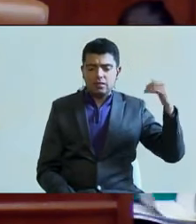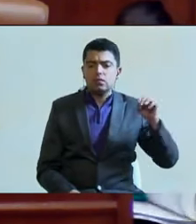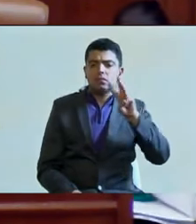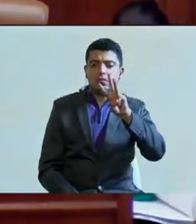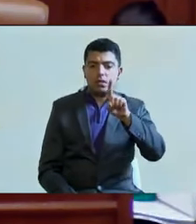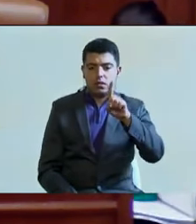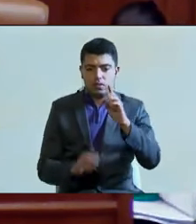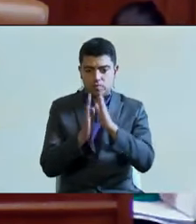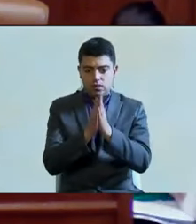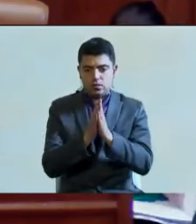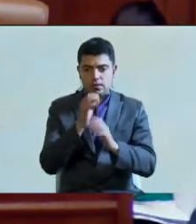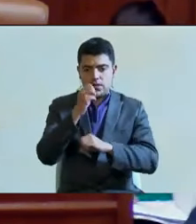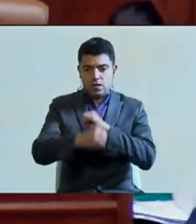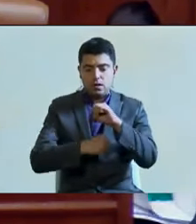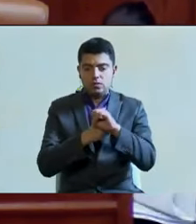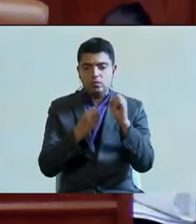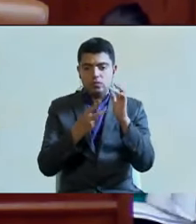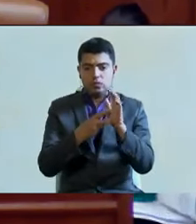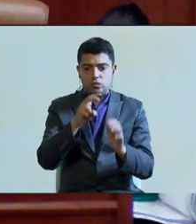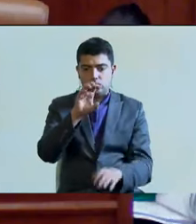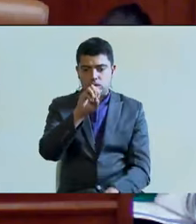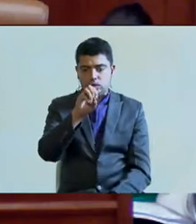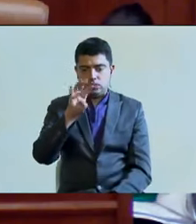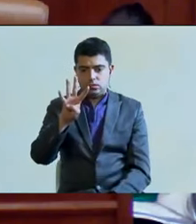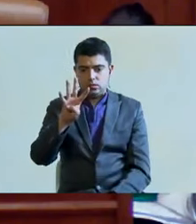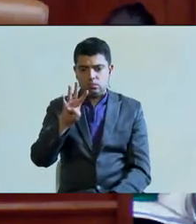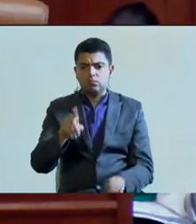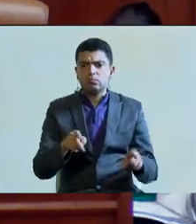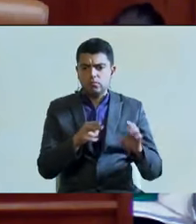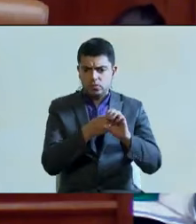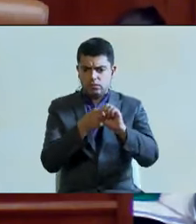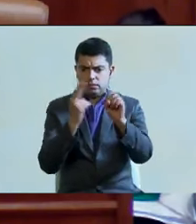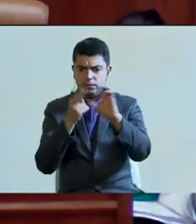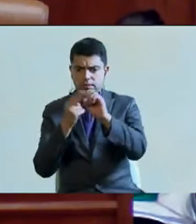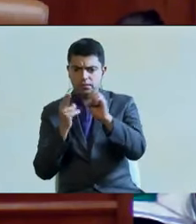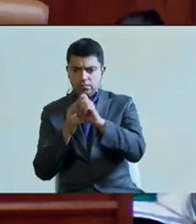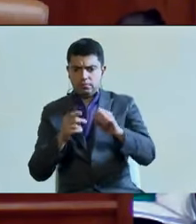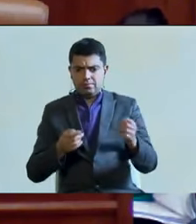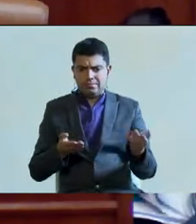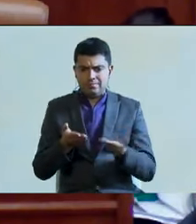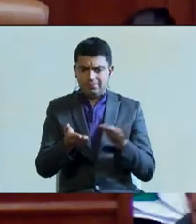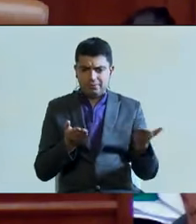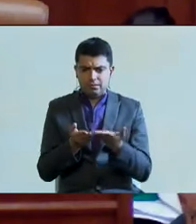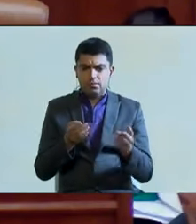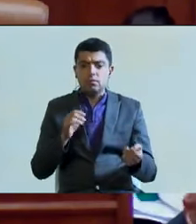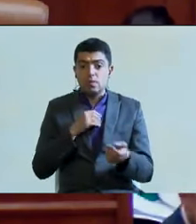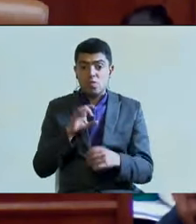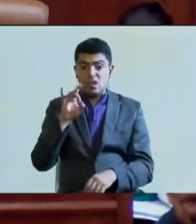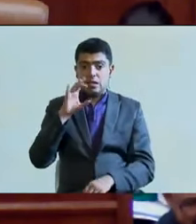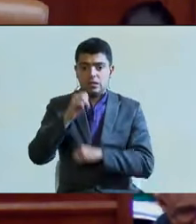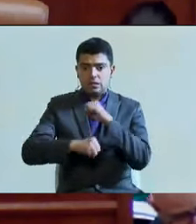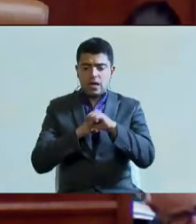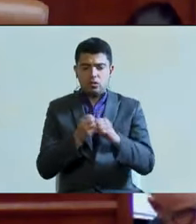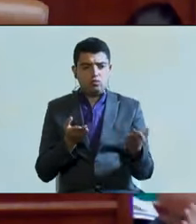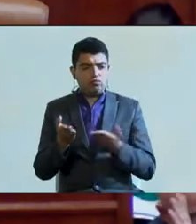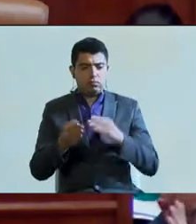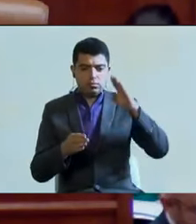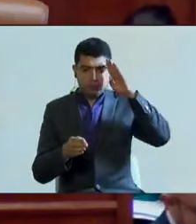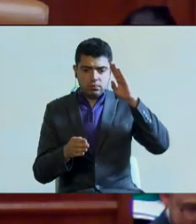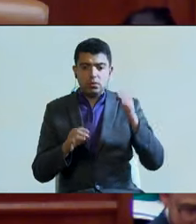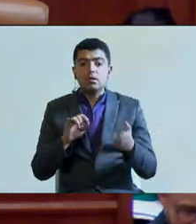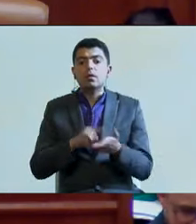diciembre 2004 cuando sean retirados del servicio activo después de 15 años de servicio por